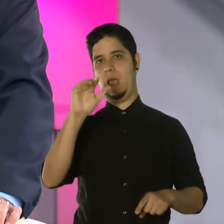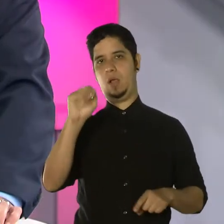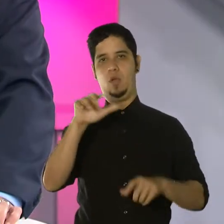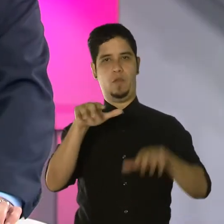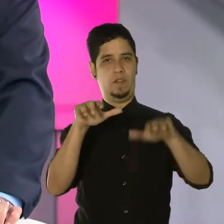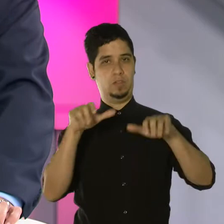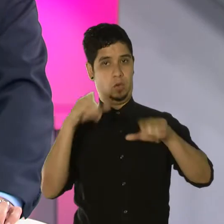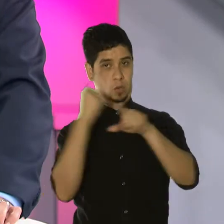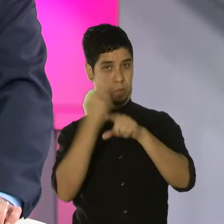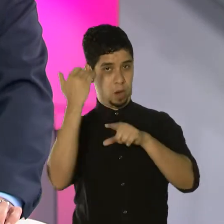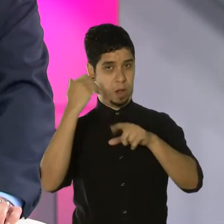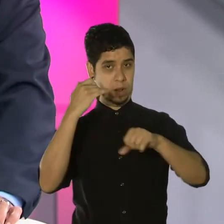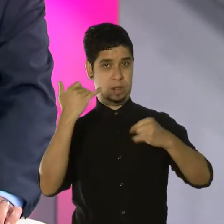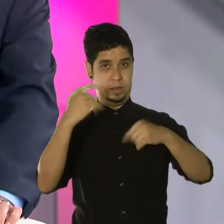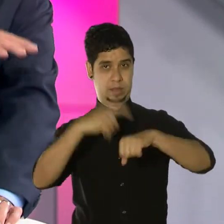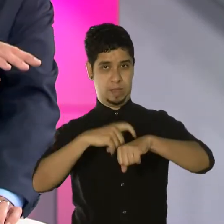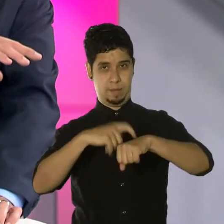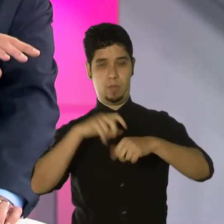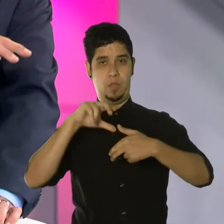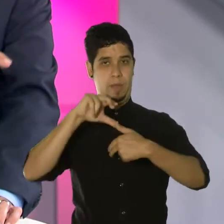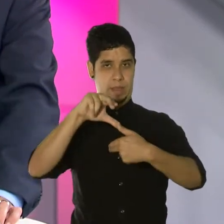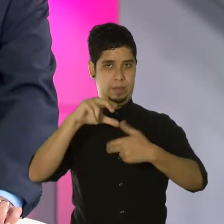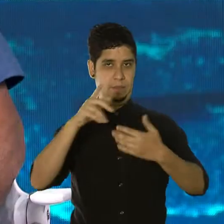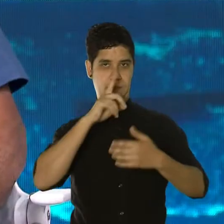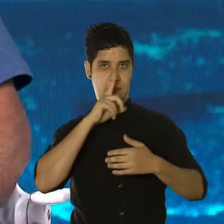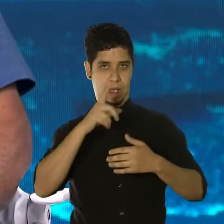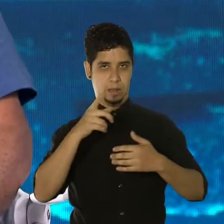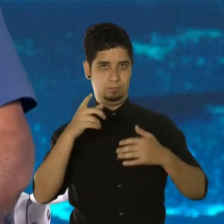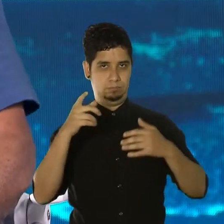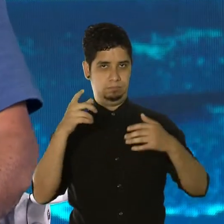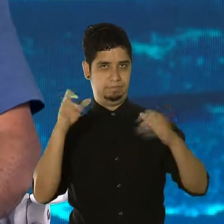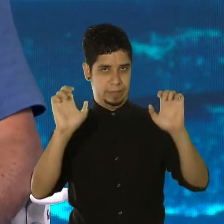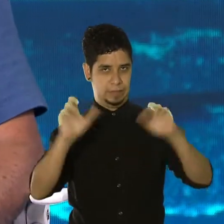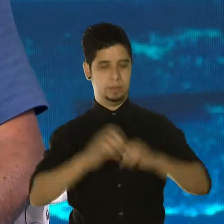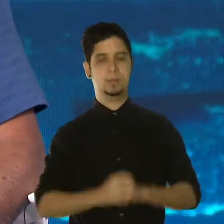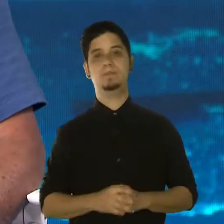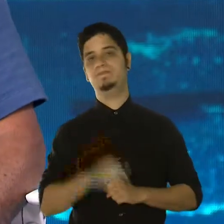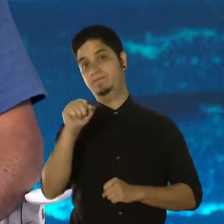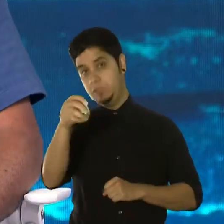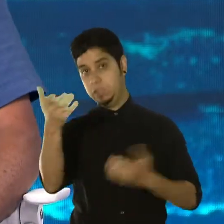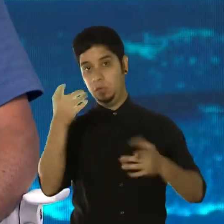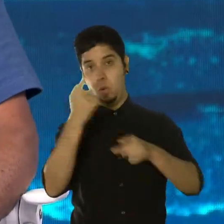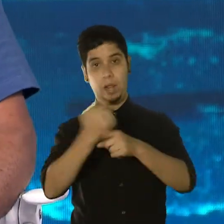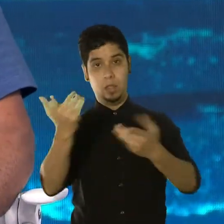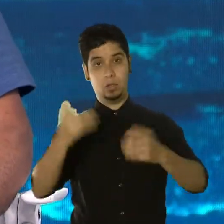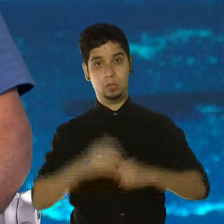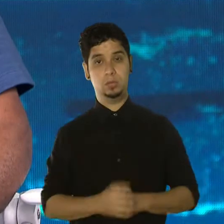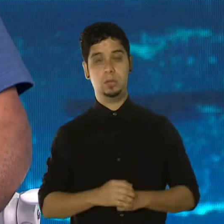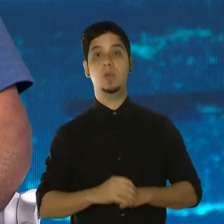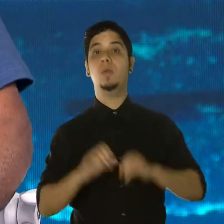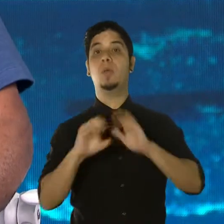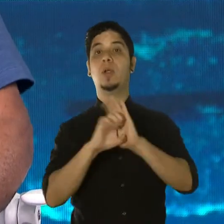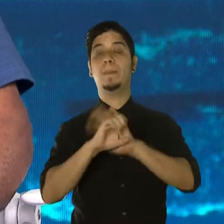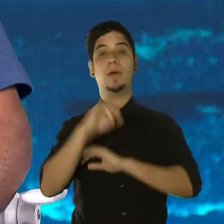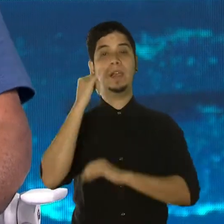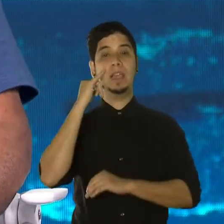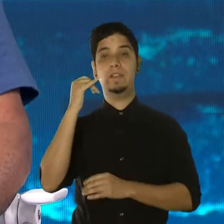huracanes si en este dijeran, momento y pues de emergencia previo también. Exacto, porque si dijeran, por ejemplo, que el